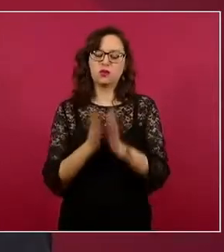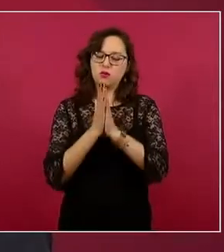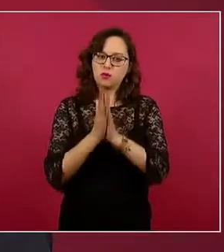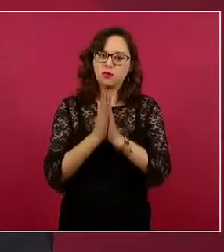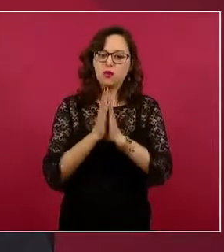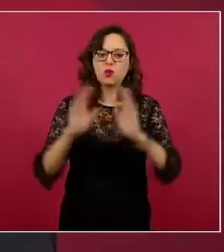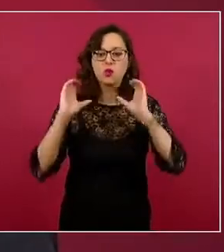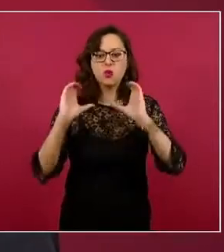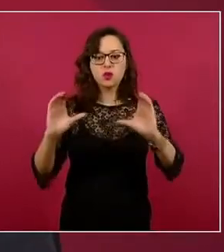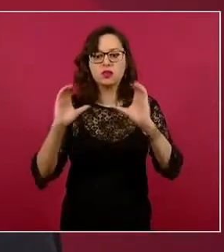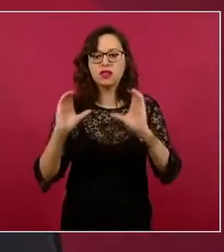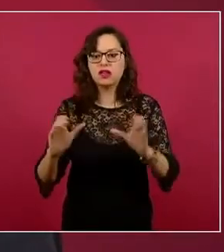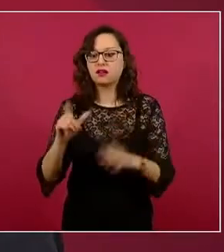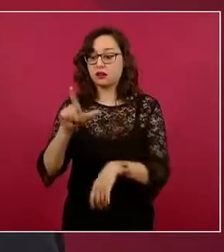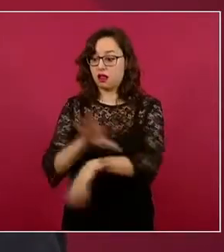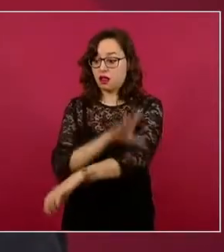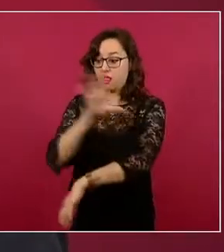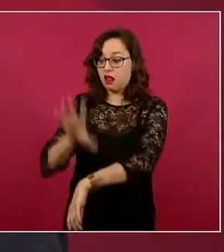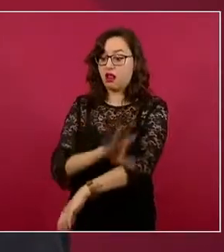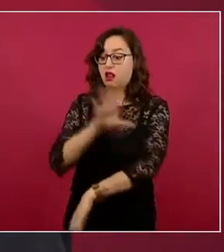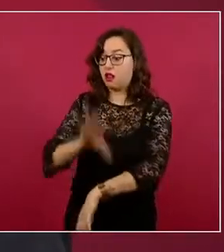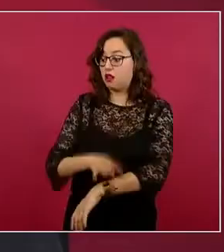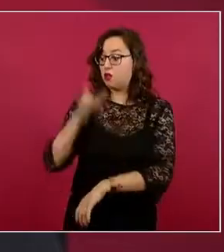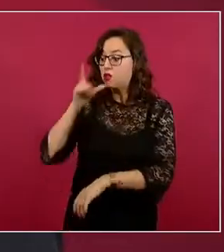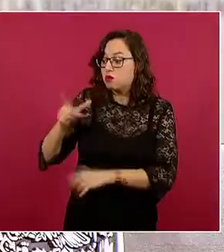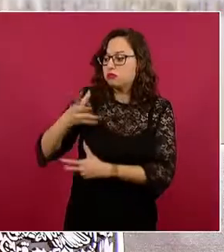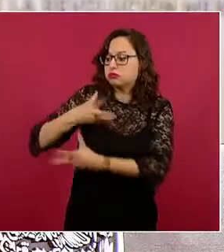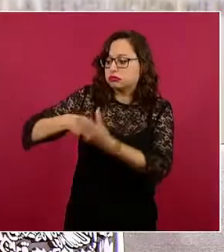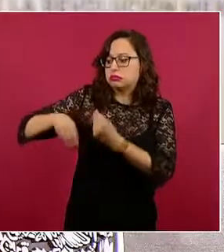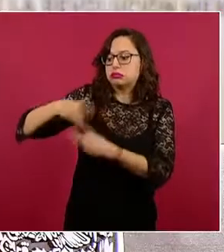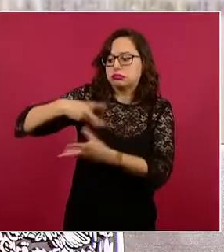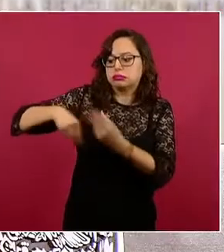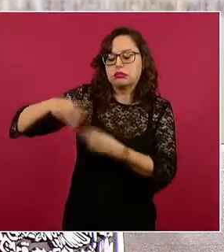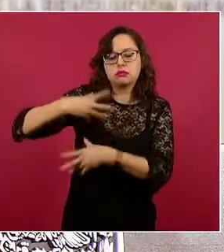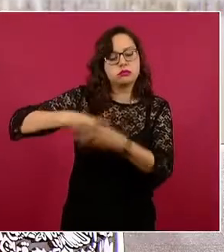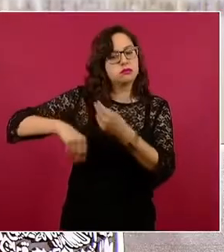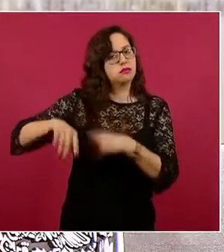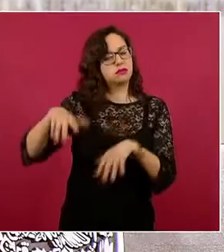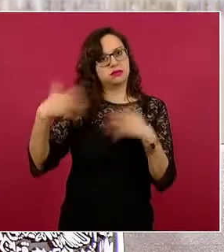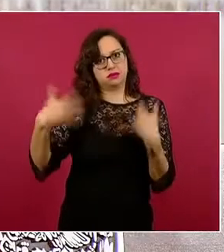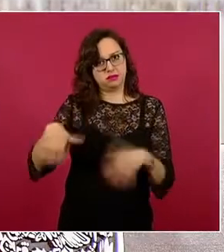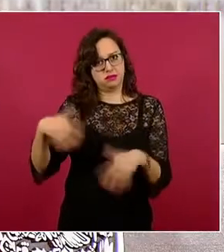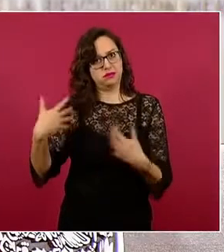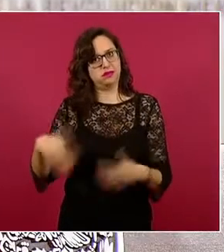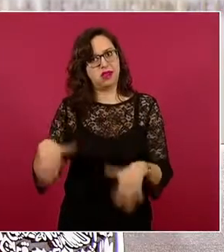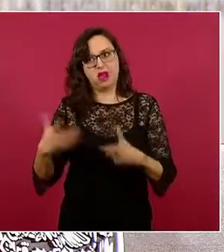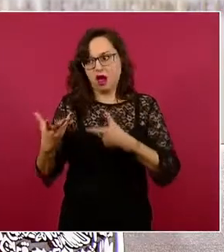esfuerzo y también que se